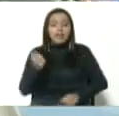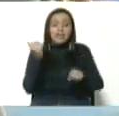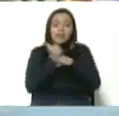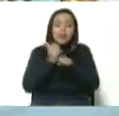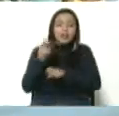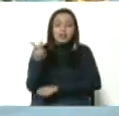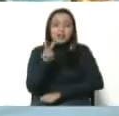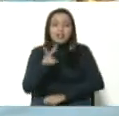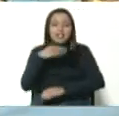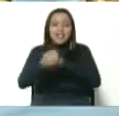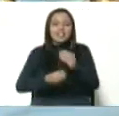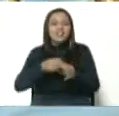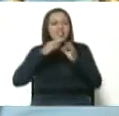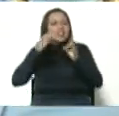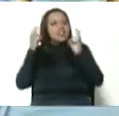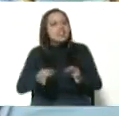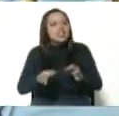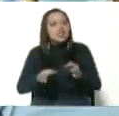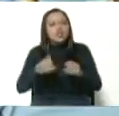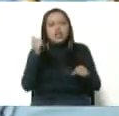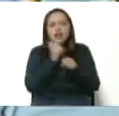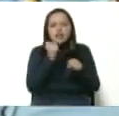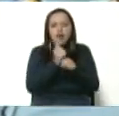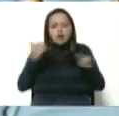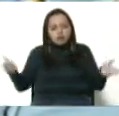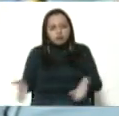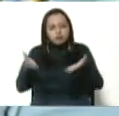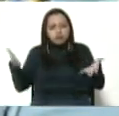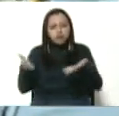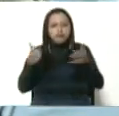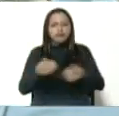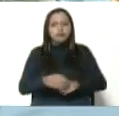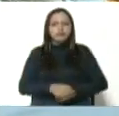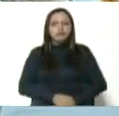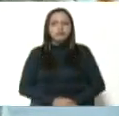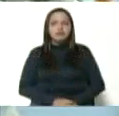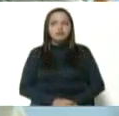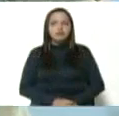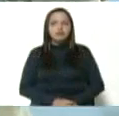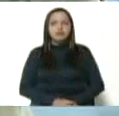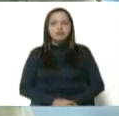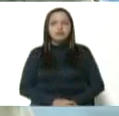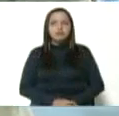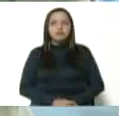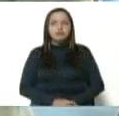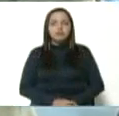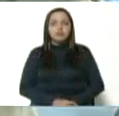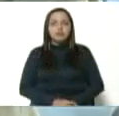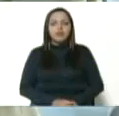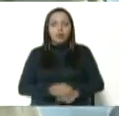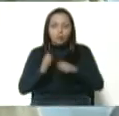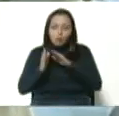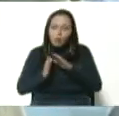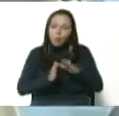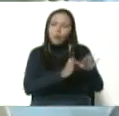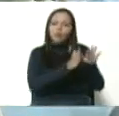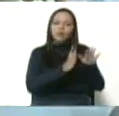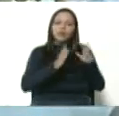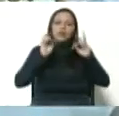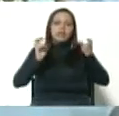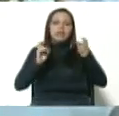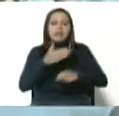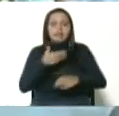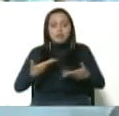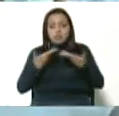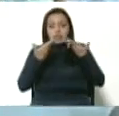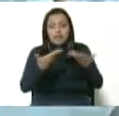generen verdaderos empleos decentes, sostenibles y sustentables. Otra cuestión que nosotros queremos